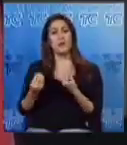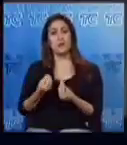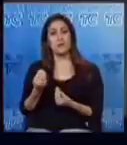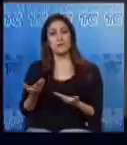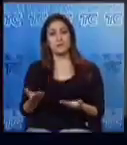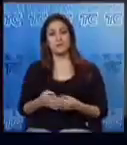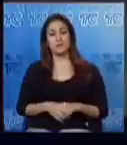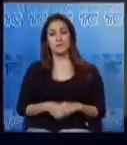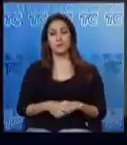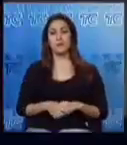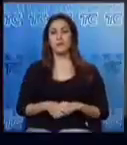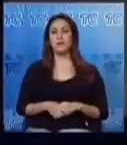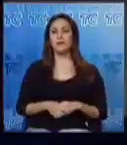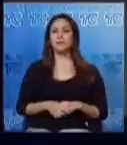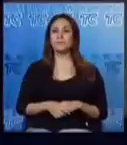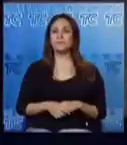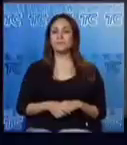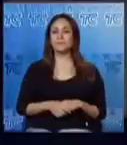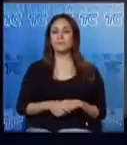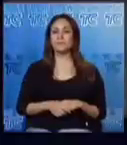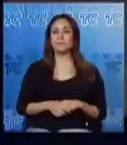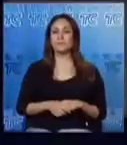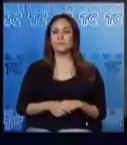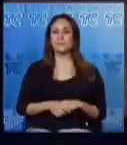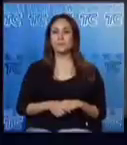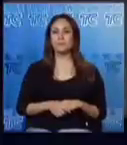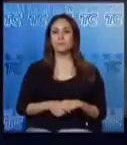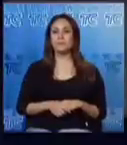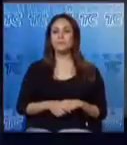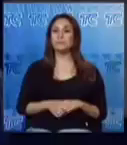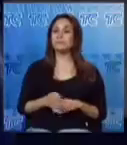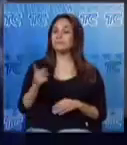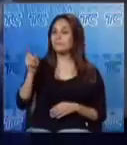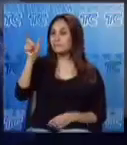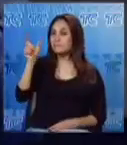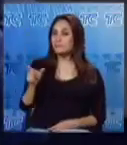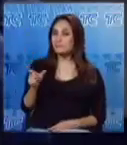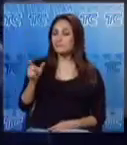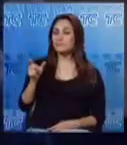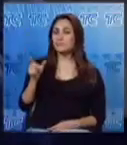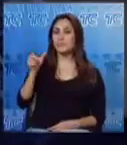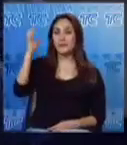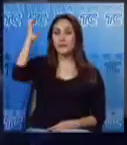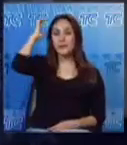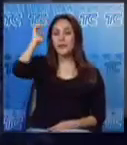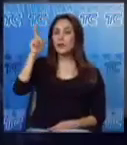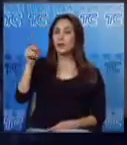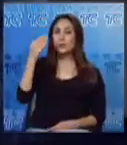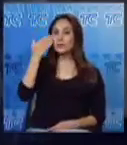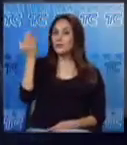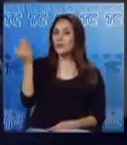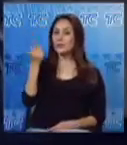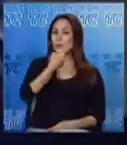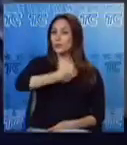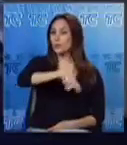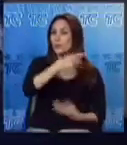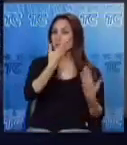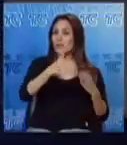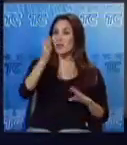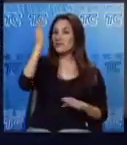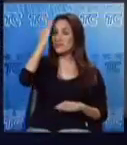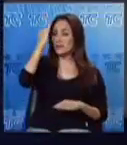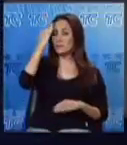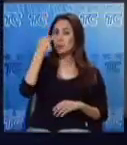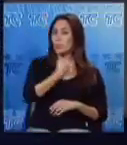calle. Parece que la candidata Viteri no se ha enterado lo que todo el Ecuador